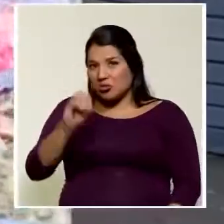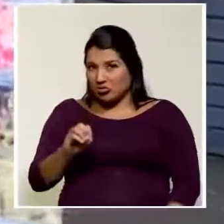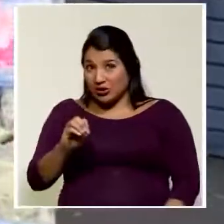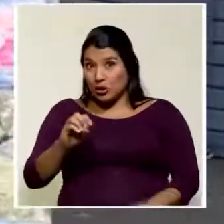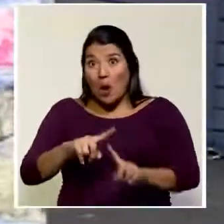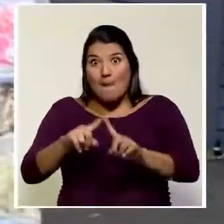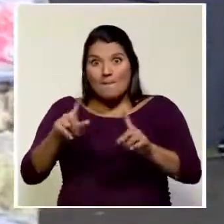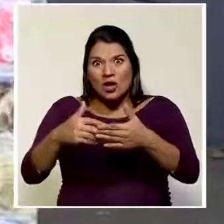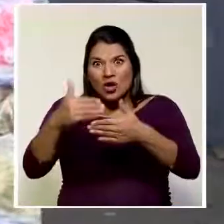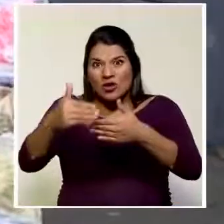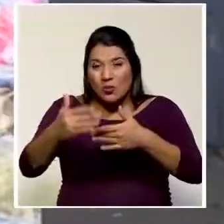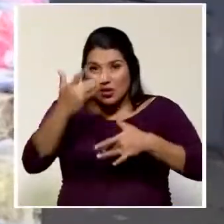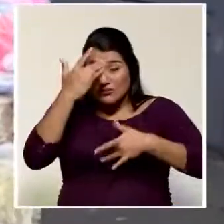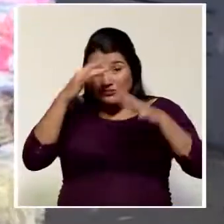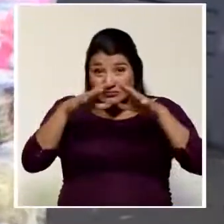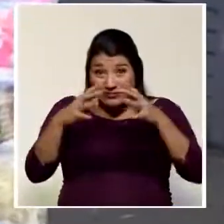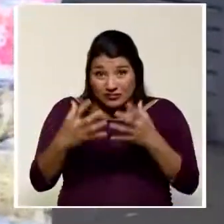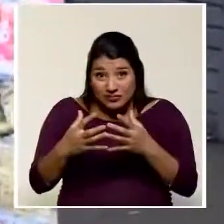se disparó hasta el